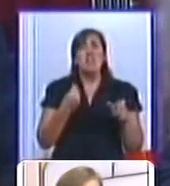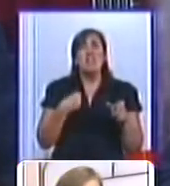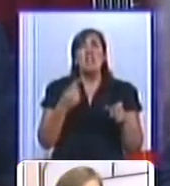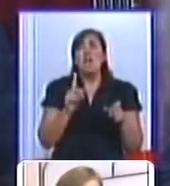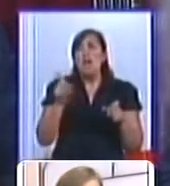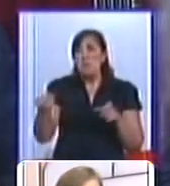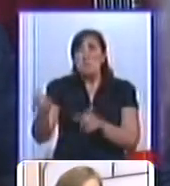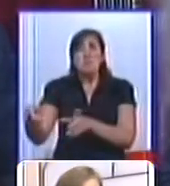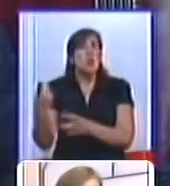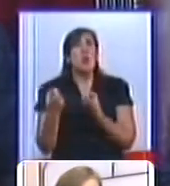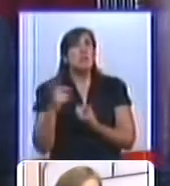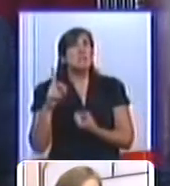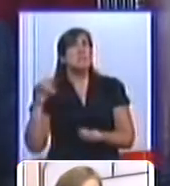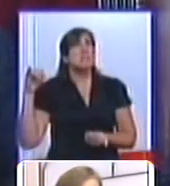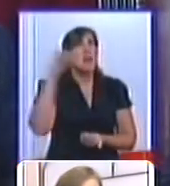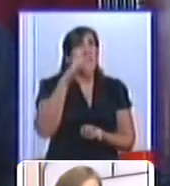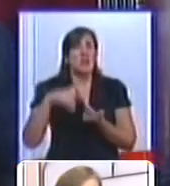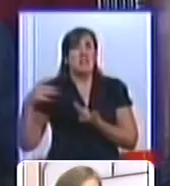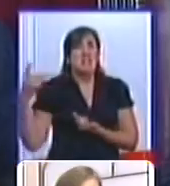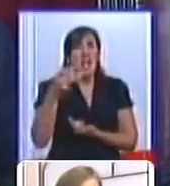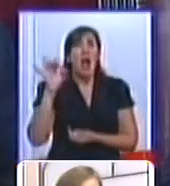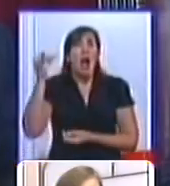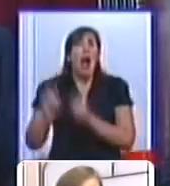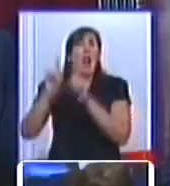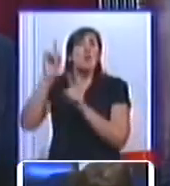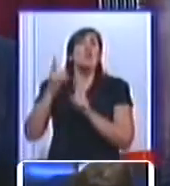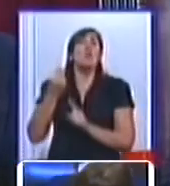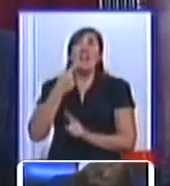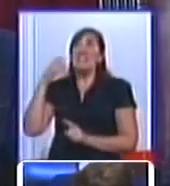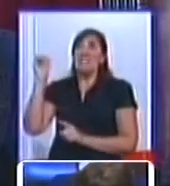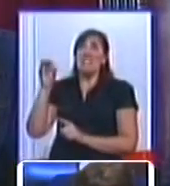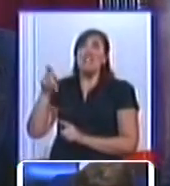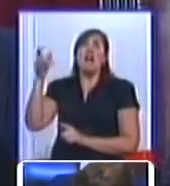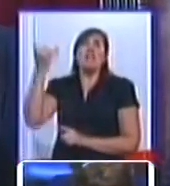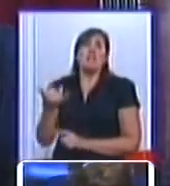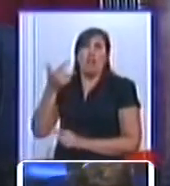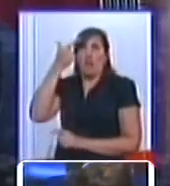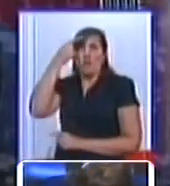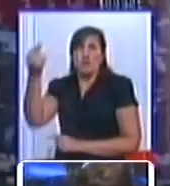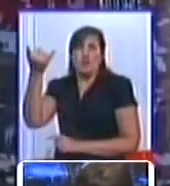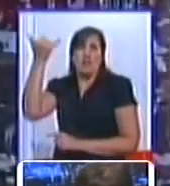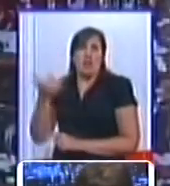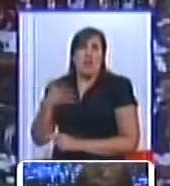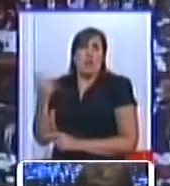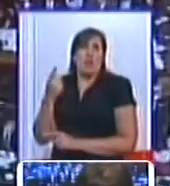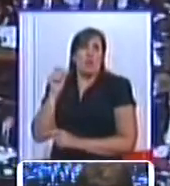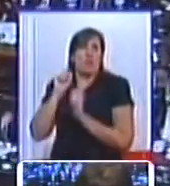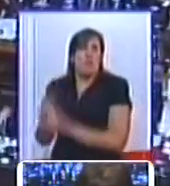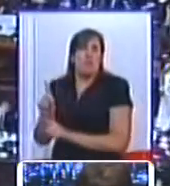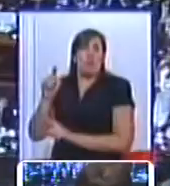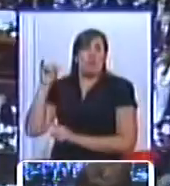de los colectivos, ni de los trenes, ni de los aviones. O tienen aviones propios, o tienen choferes.